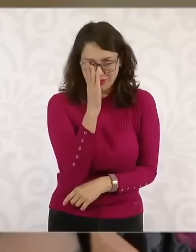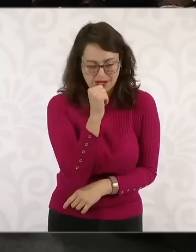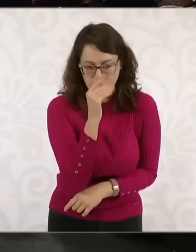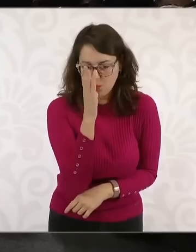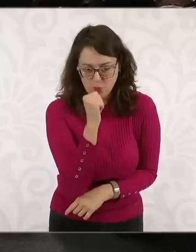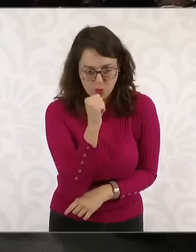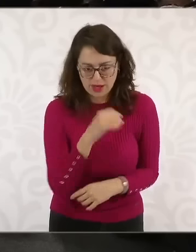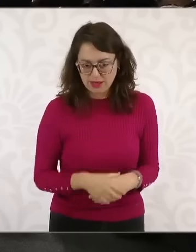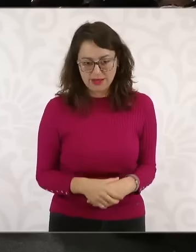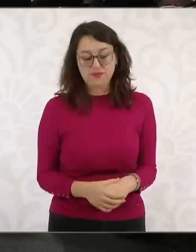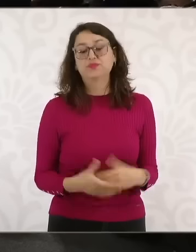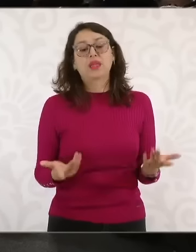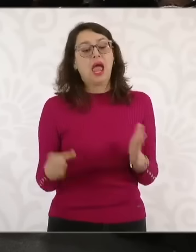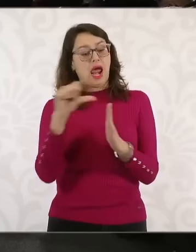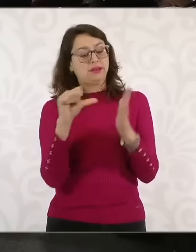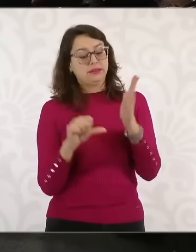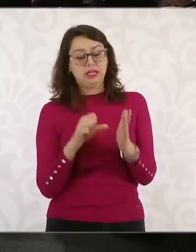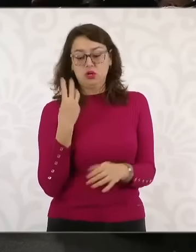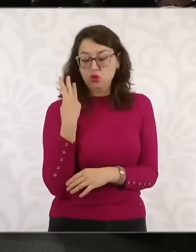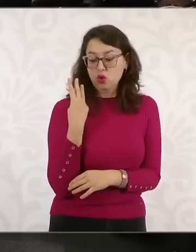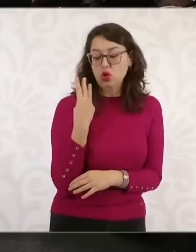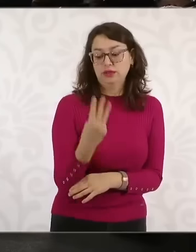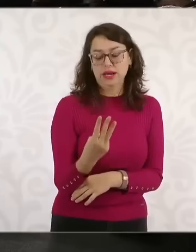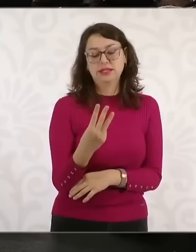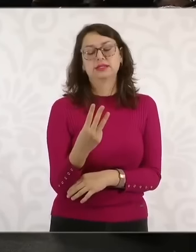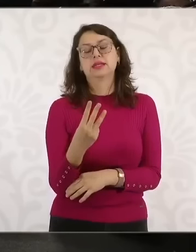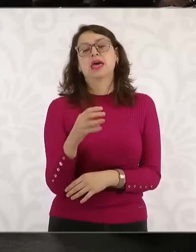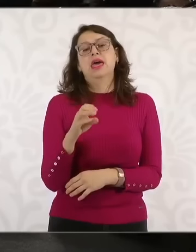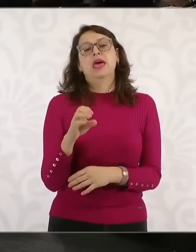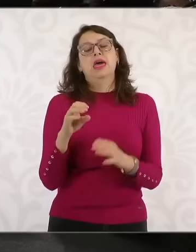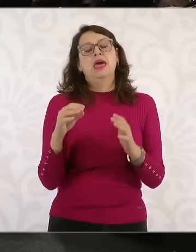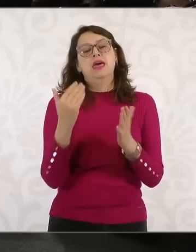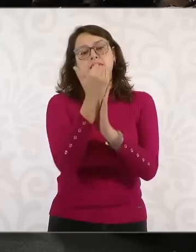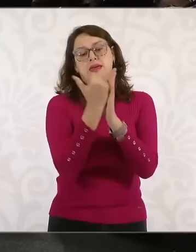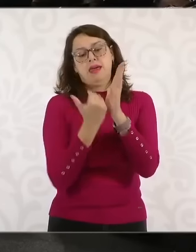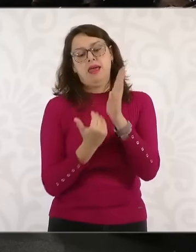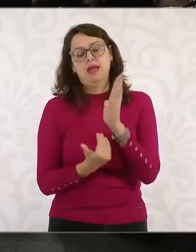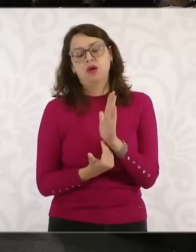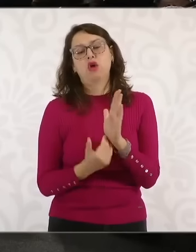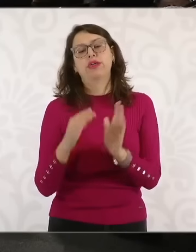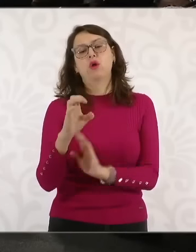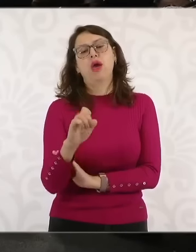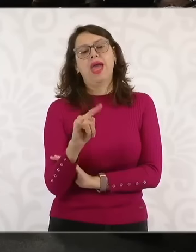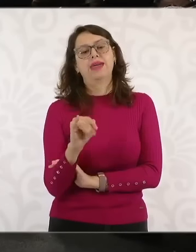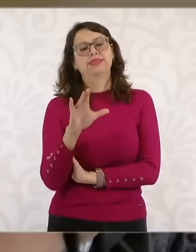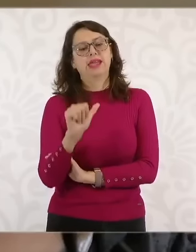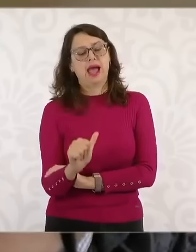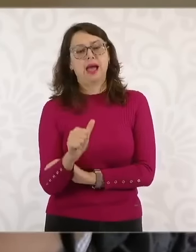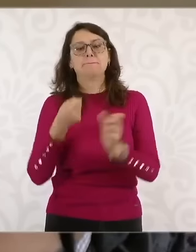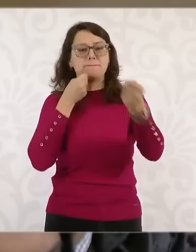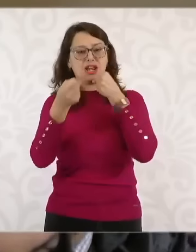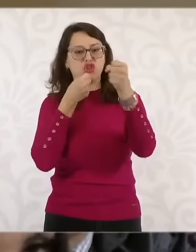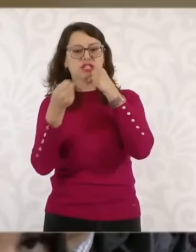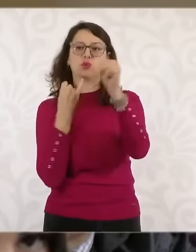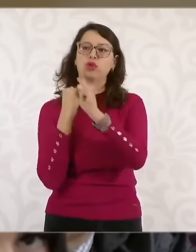Internacional de Ética Periodística de la UNESCO pues señala claramente que en el